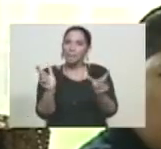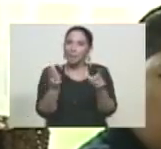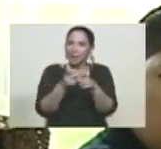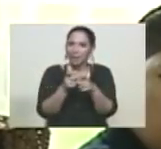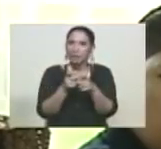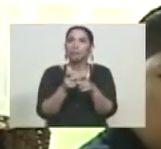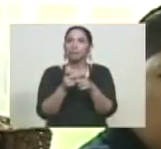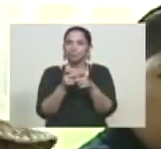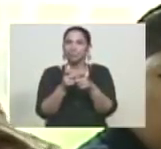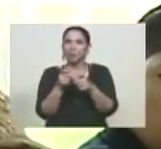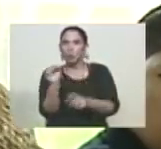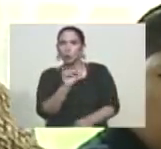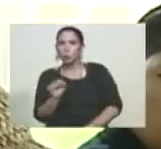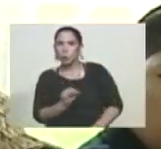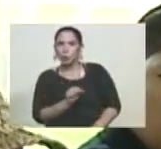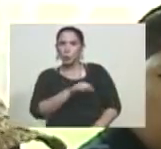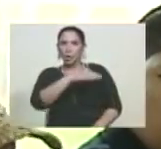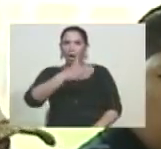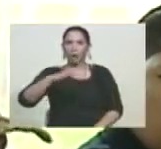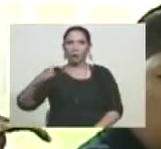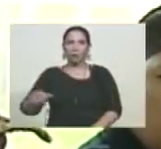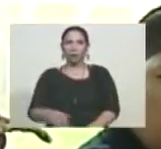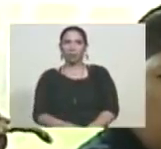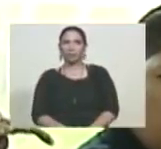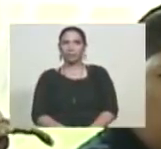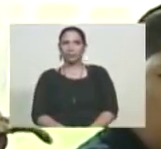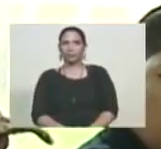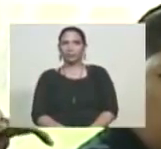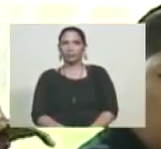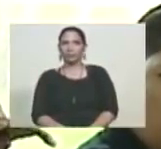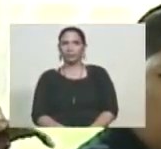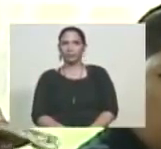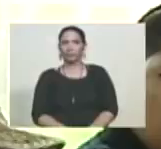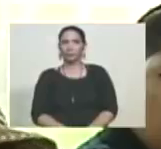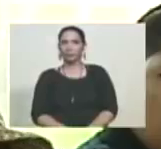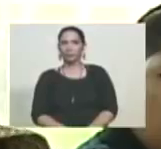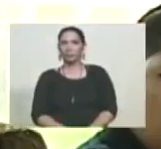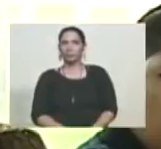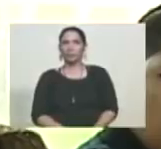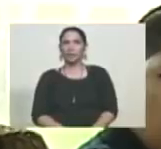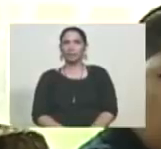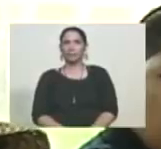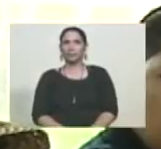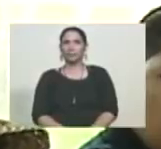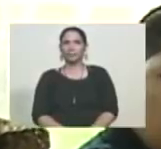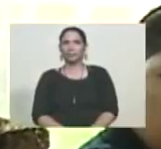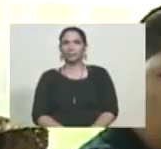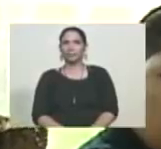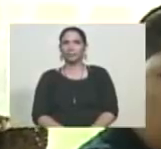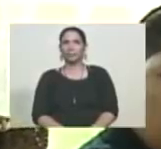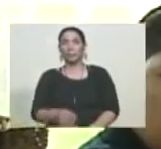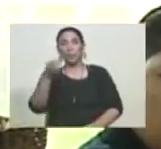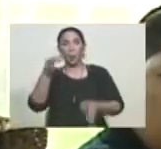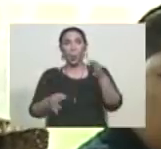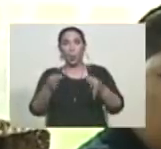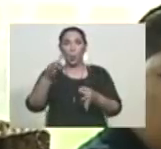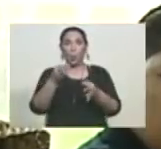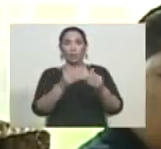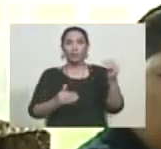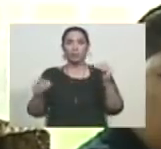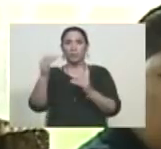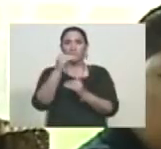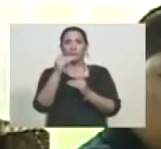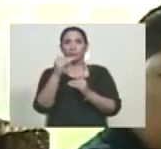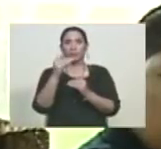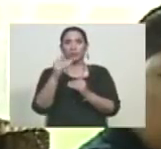del lago. El Fondo Verdún, hoy en día los campesinos también están produciendo. El juez superior de primera